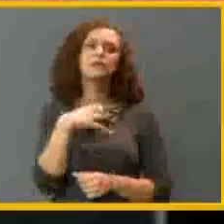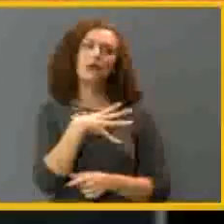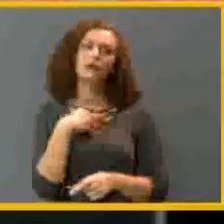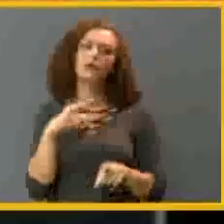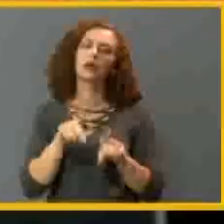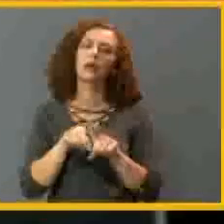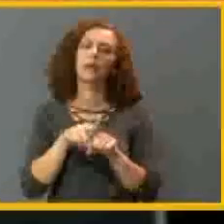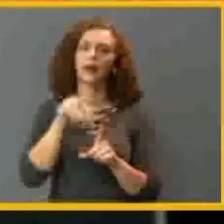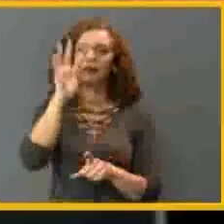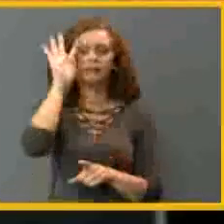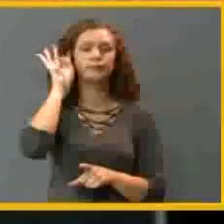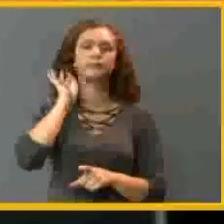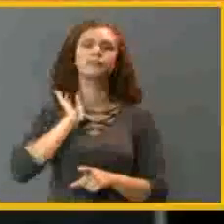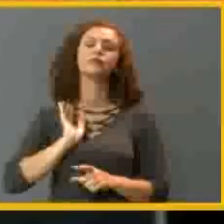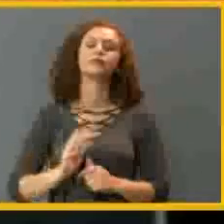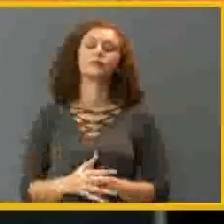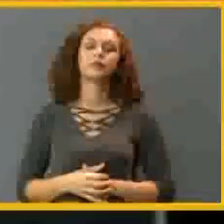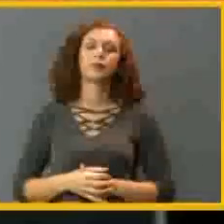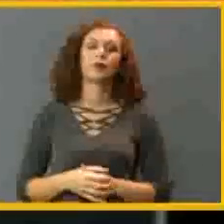también